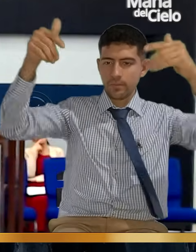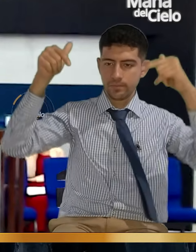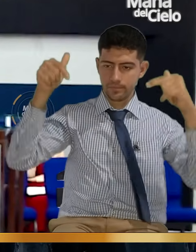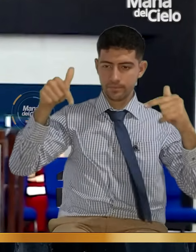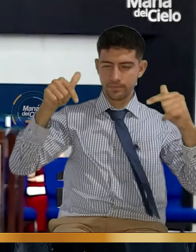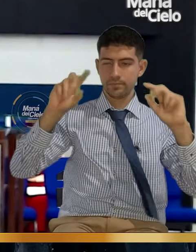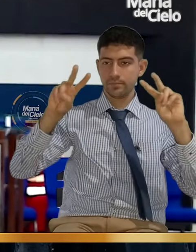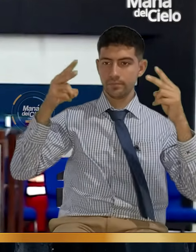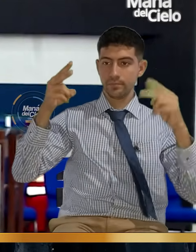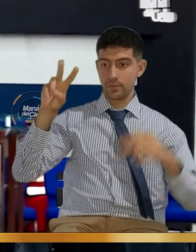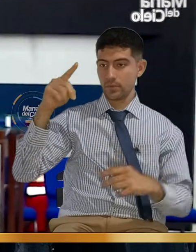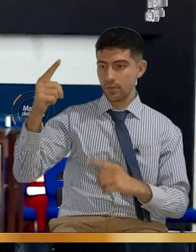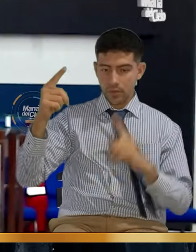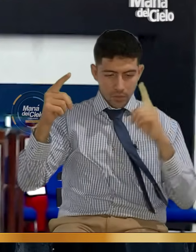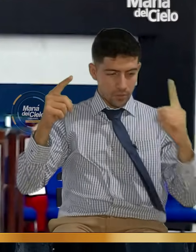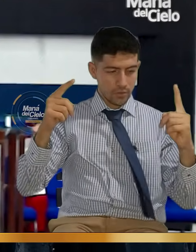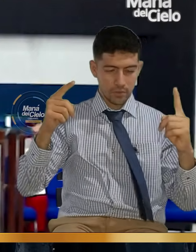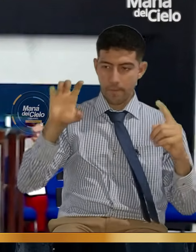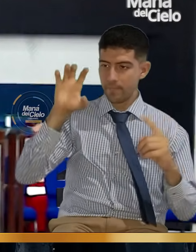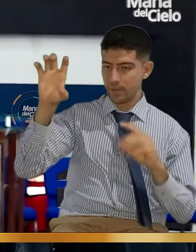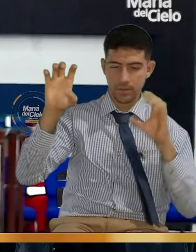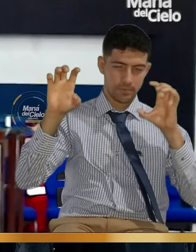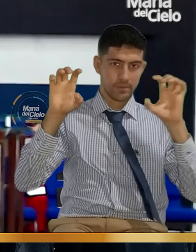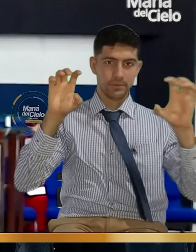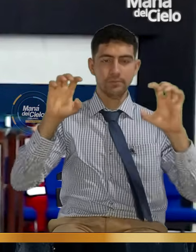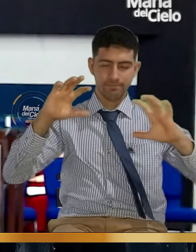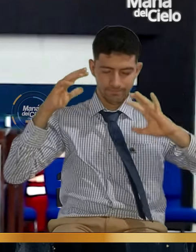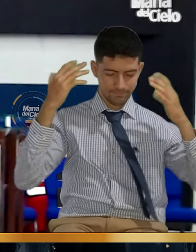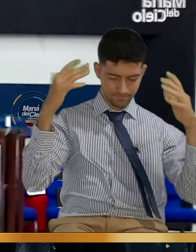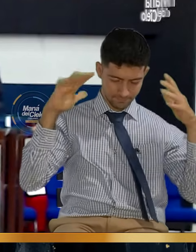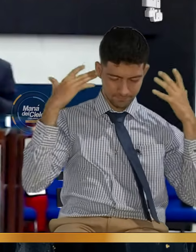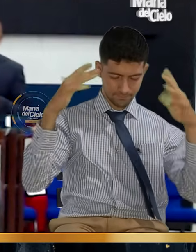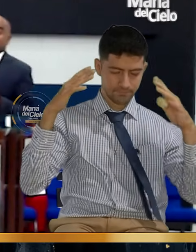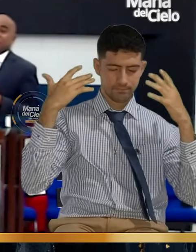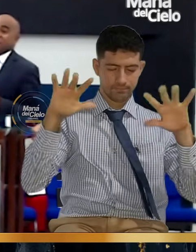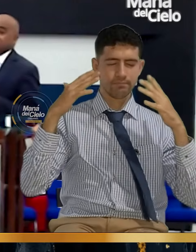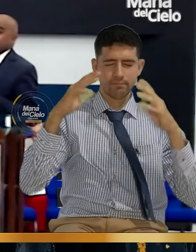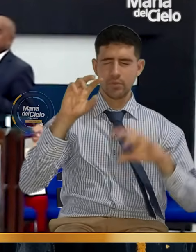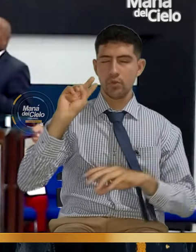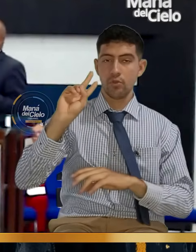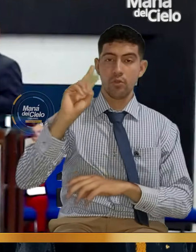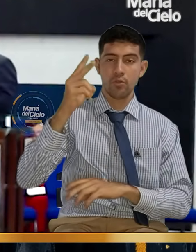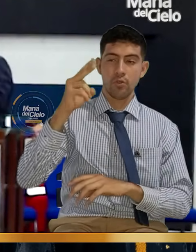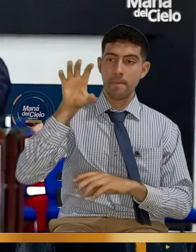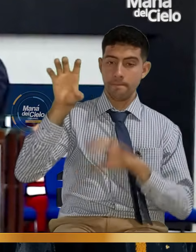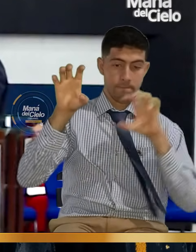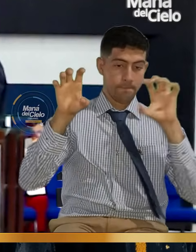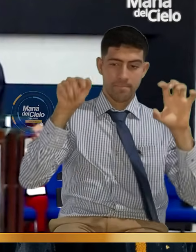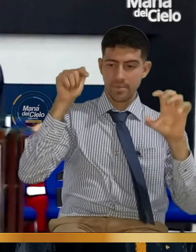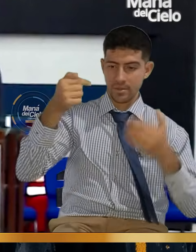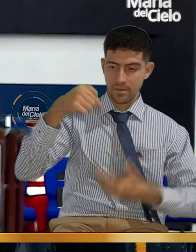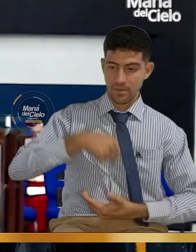Era estéril, voy a tener un hijo. No, vienen dos naciones. ¿Sabes quién venía en el vientre de Rebeca?